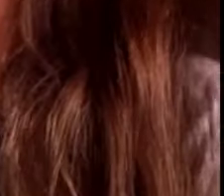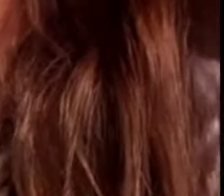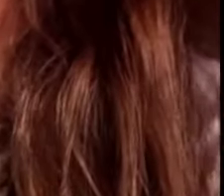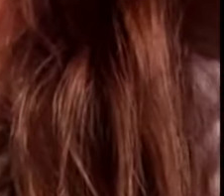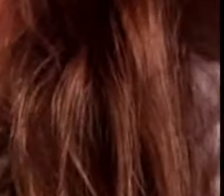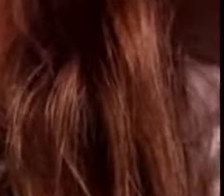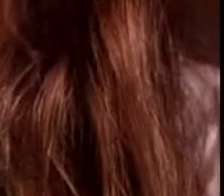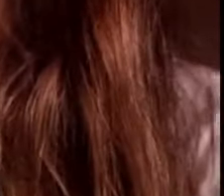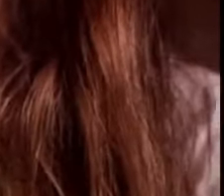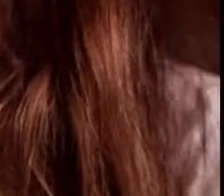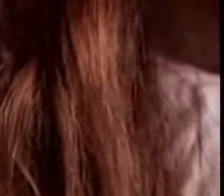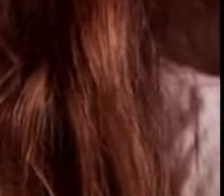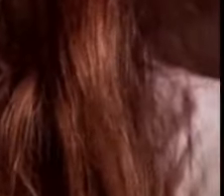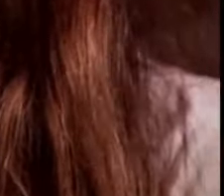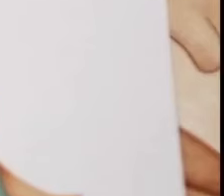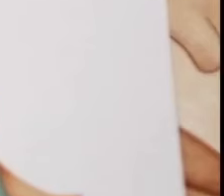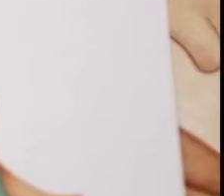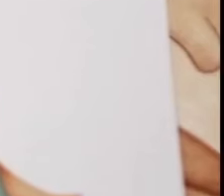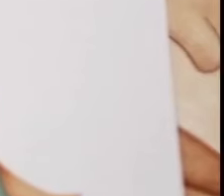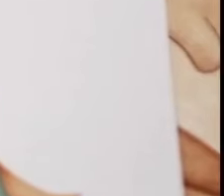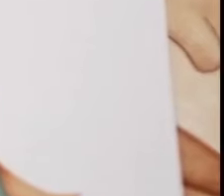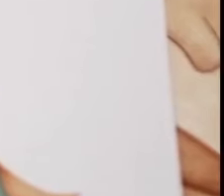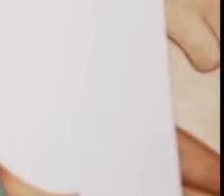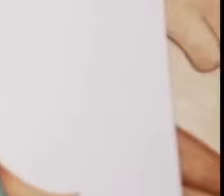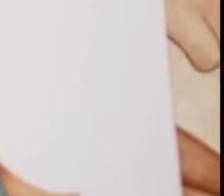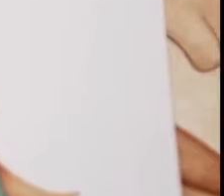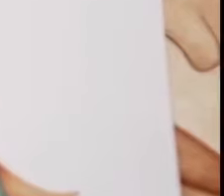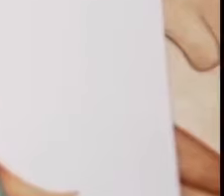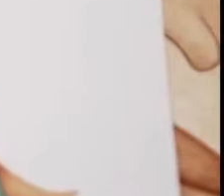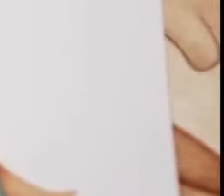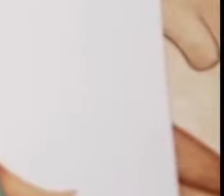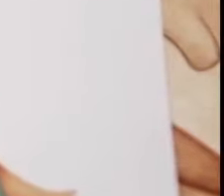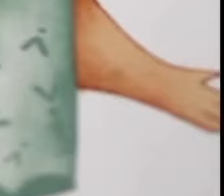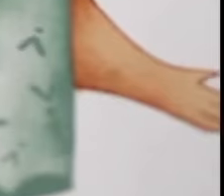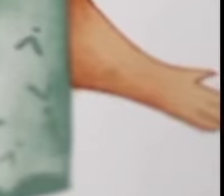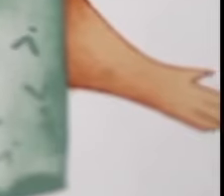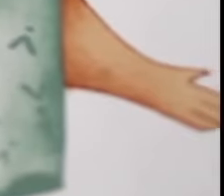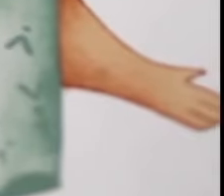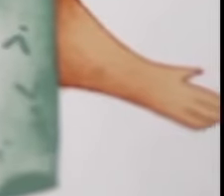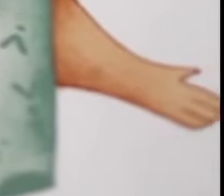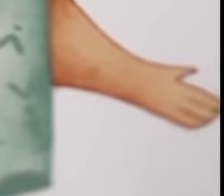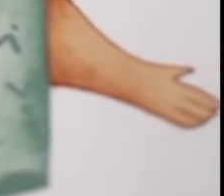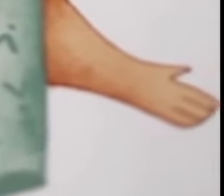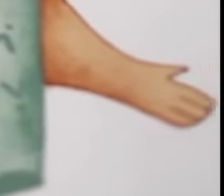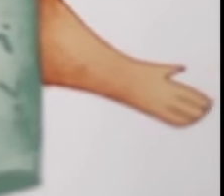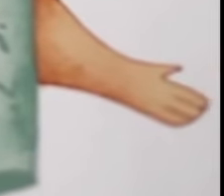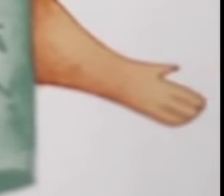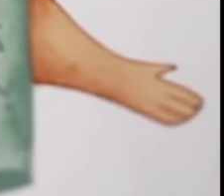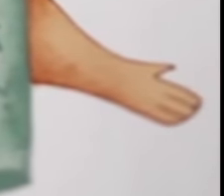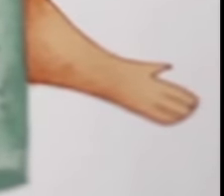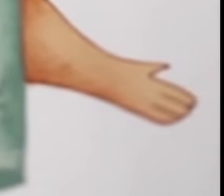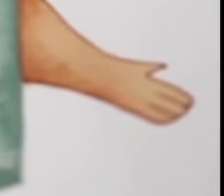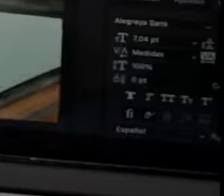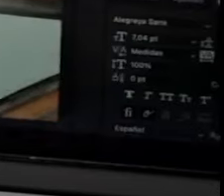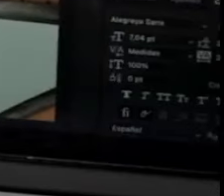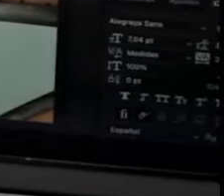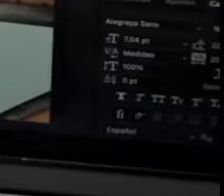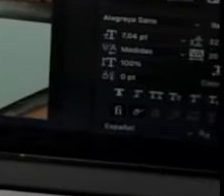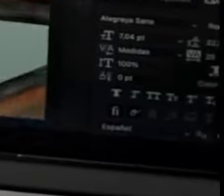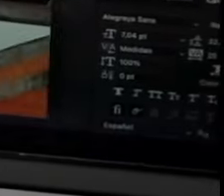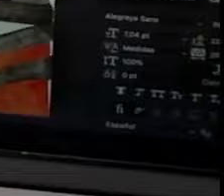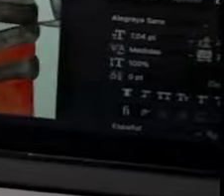participar. Yo era muy digital y me empecé a meter al mundo de la acuarela, al dibujo con lápiz a color,